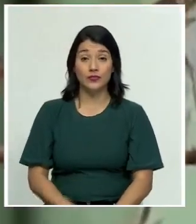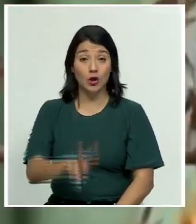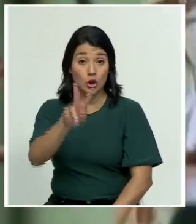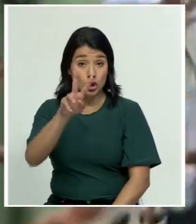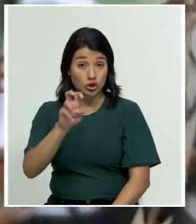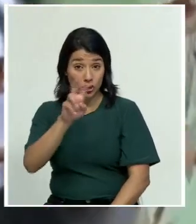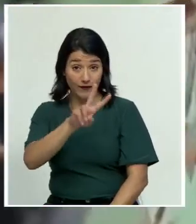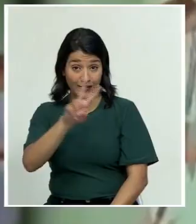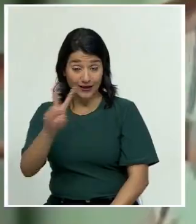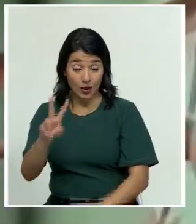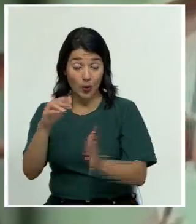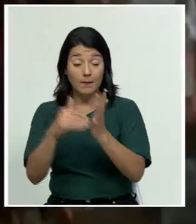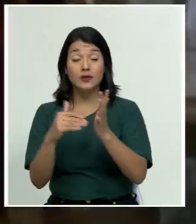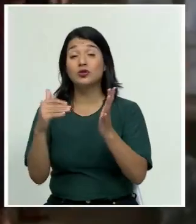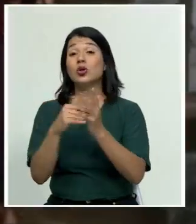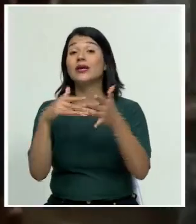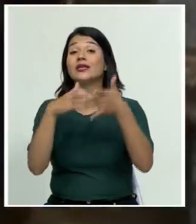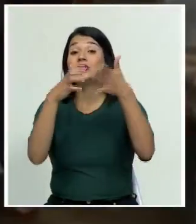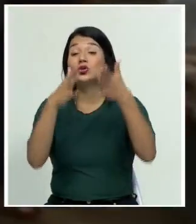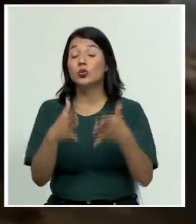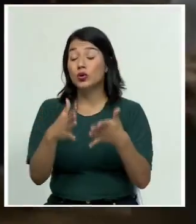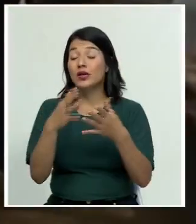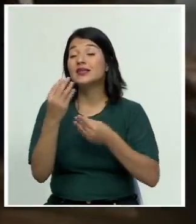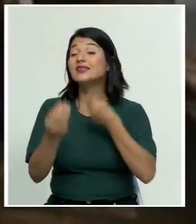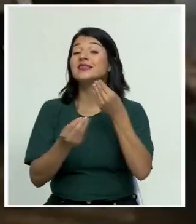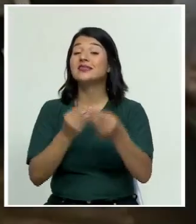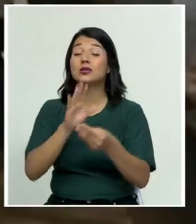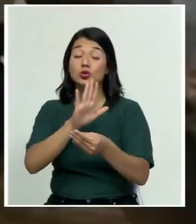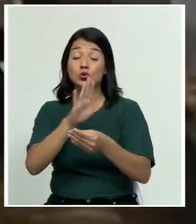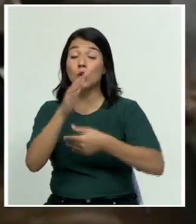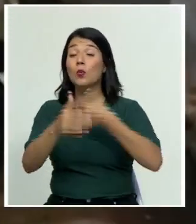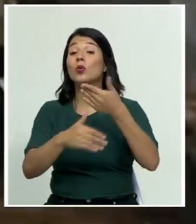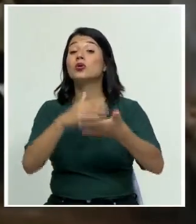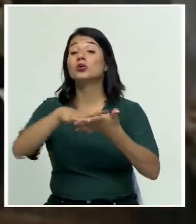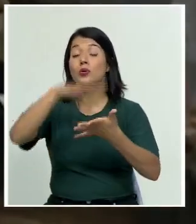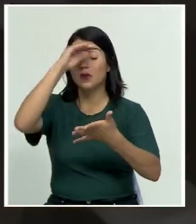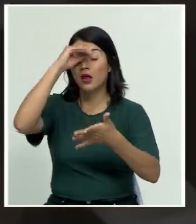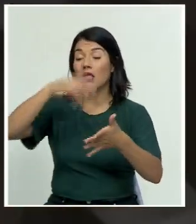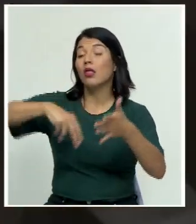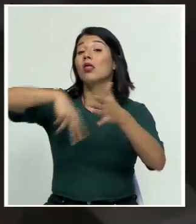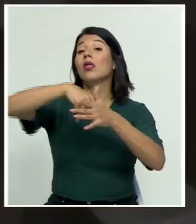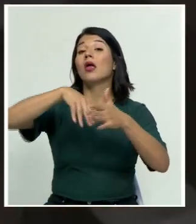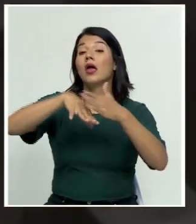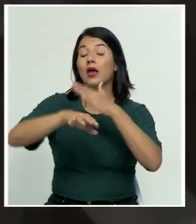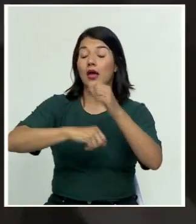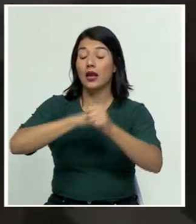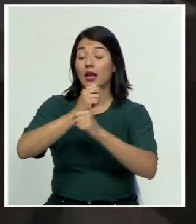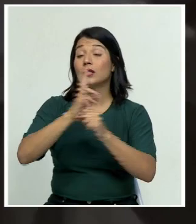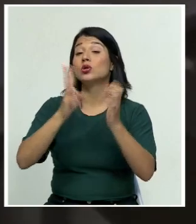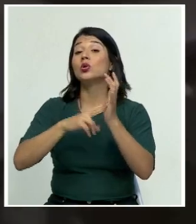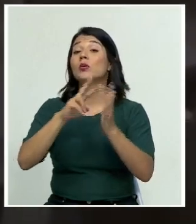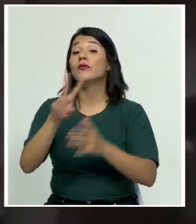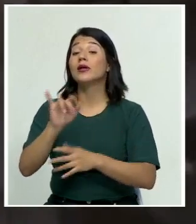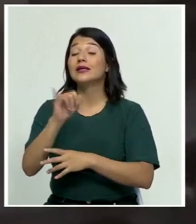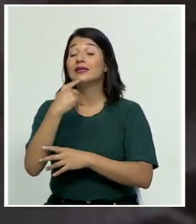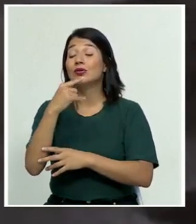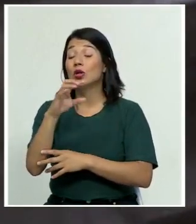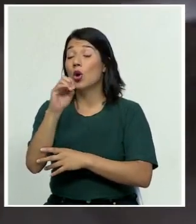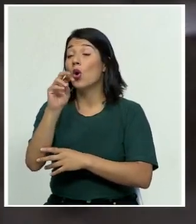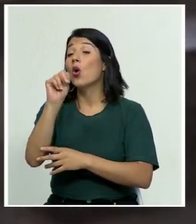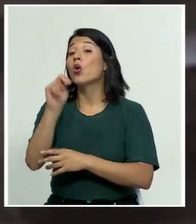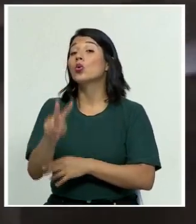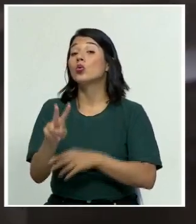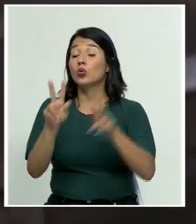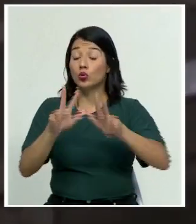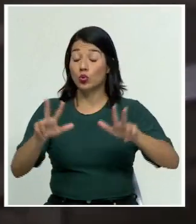222 millones de alumnos vieron perturbada su escolaridad en 2022. Eso indicó el Fondo de la ONU para la Educación en